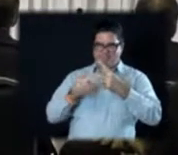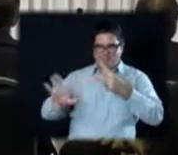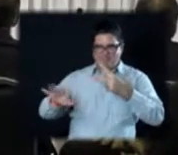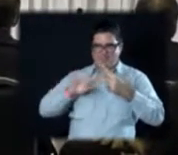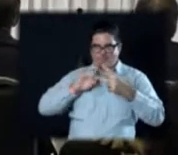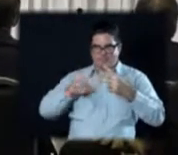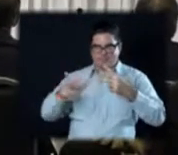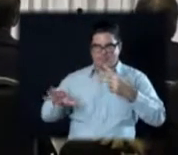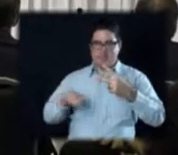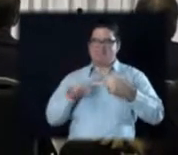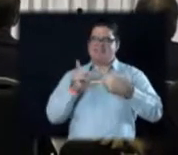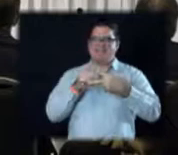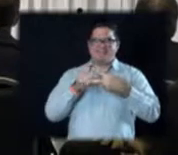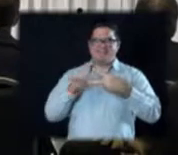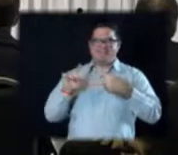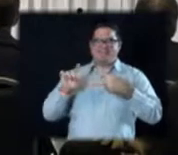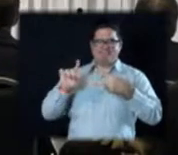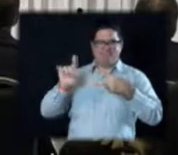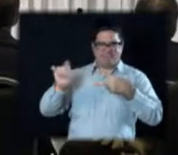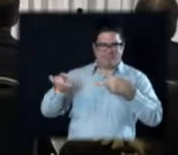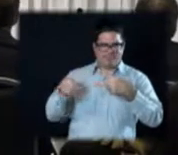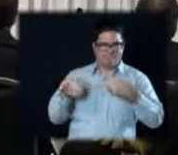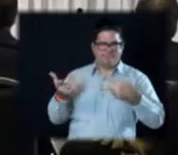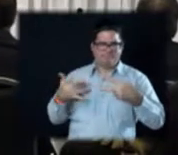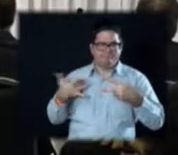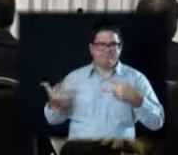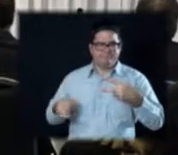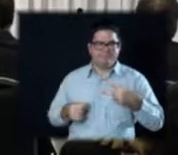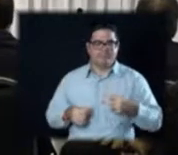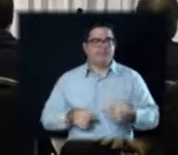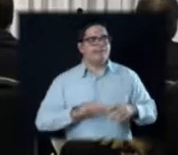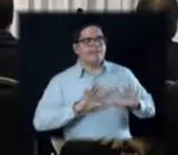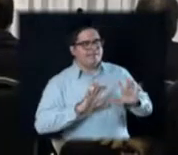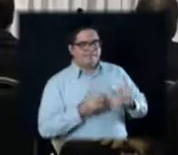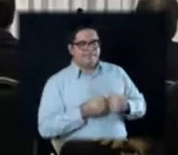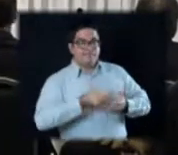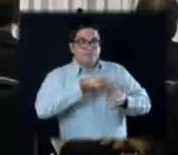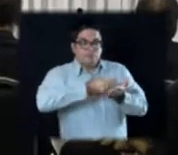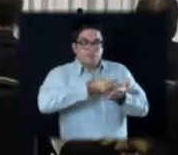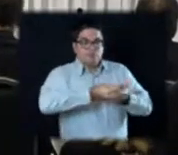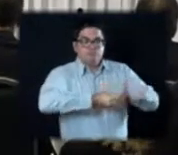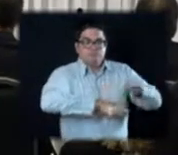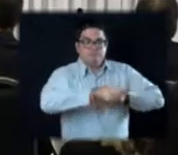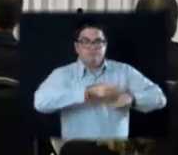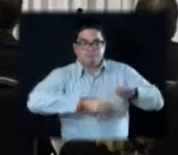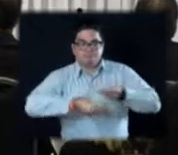¿Podría añadir algún comentario sobre la primera pregunta, sobre cómo terminamos en donde estamos ahora?